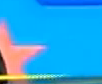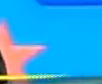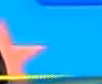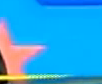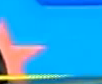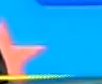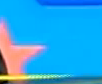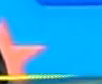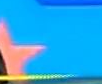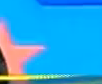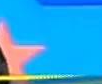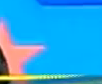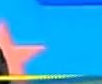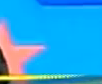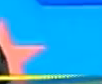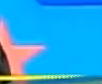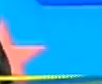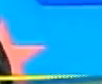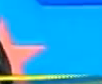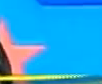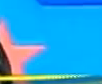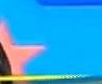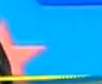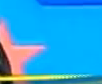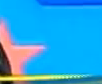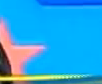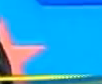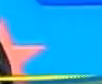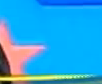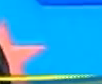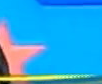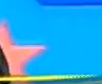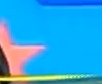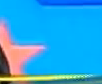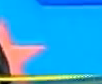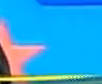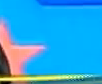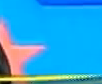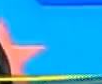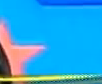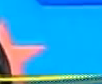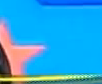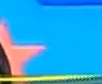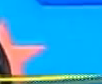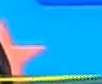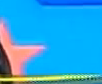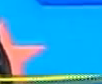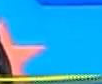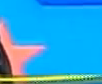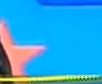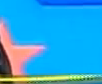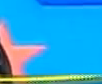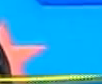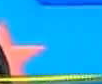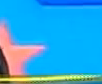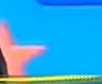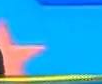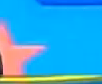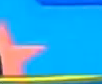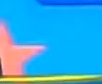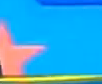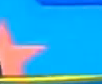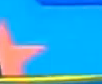y en la necesidad de que superemos con mayor capacidad para desplegarnos por el